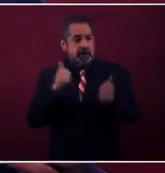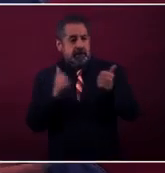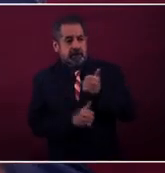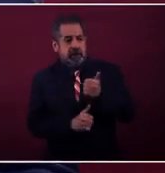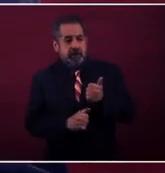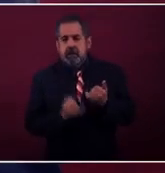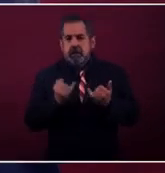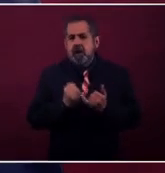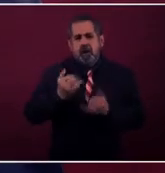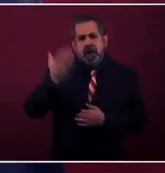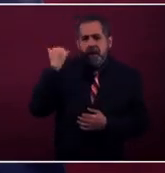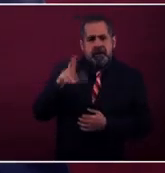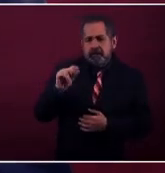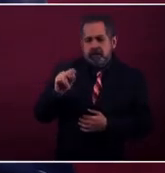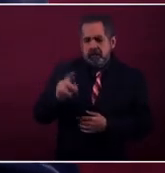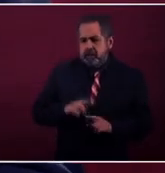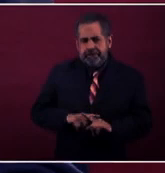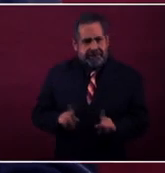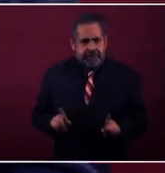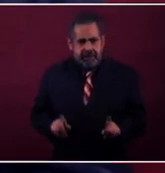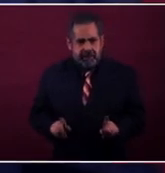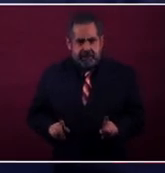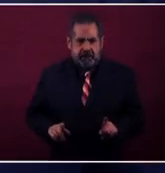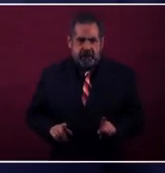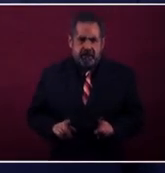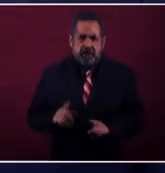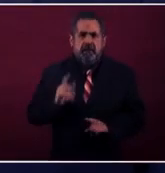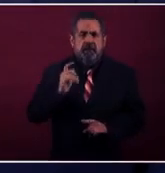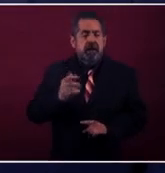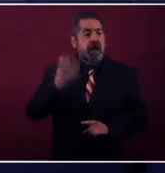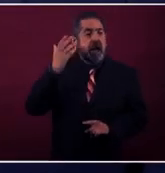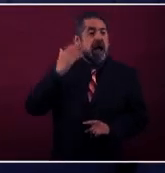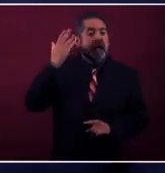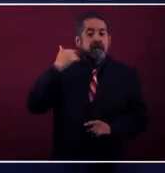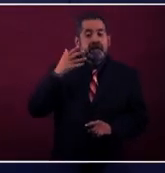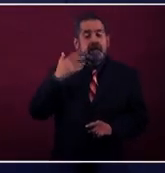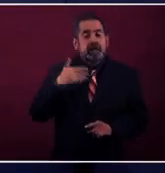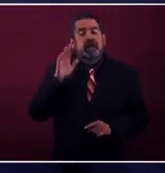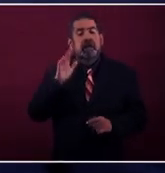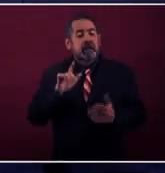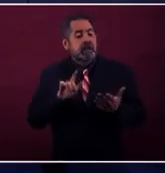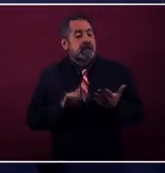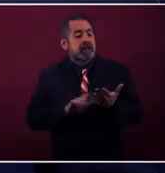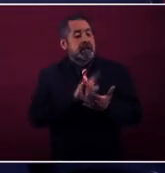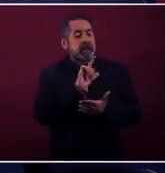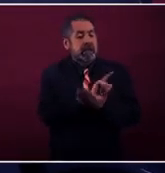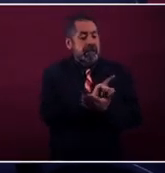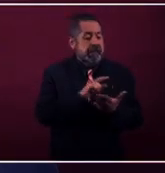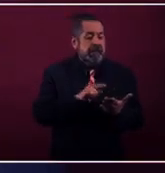antes, de que la ley se